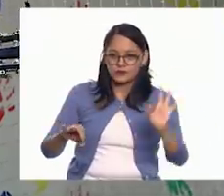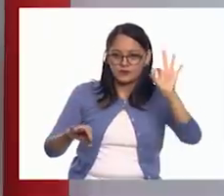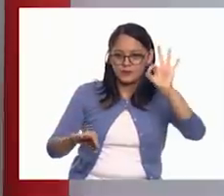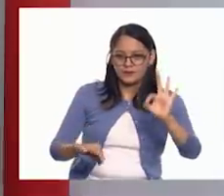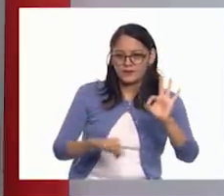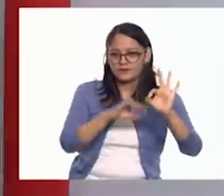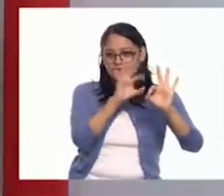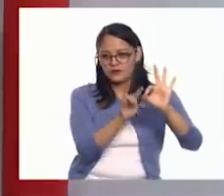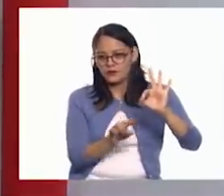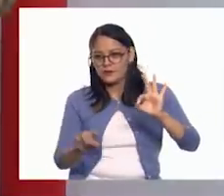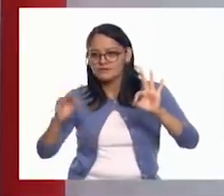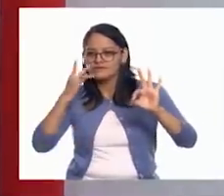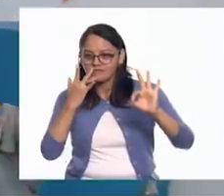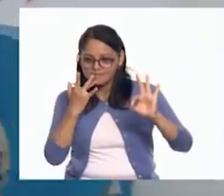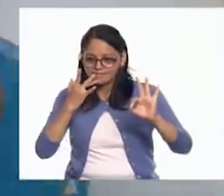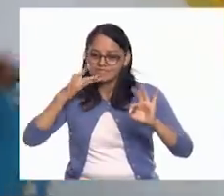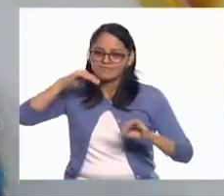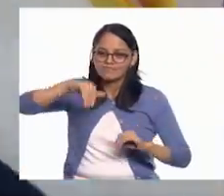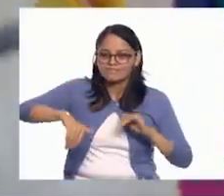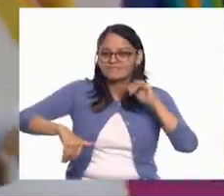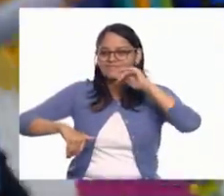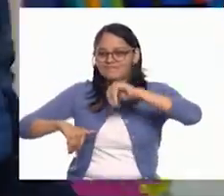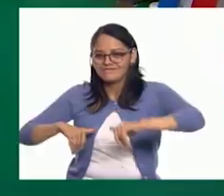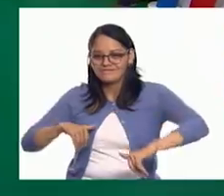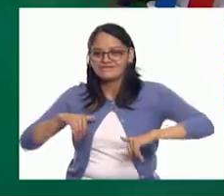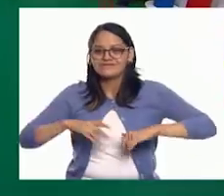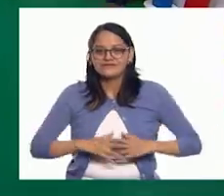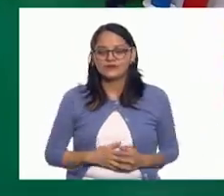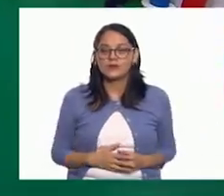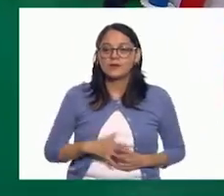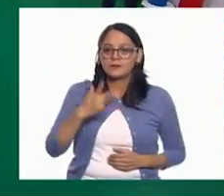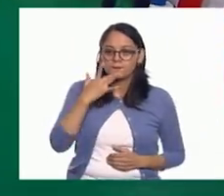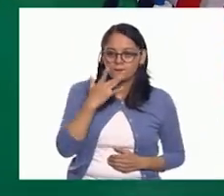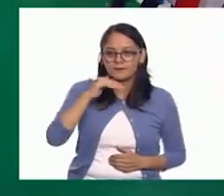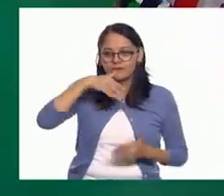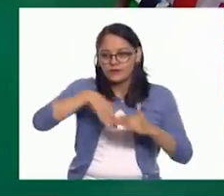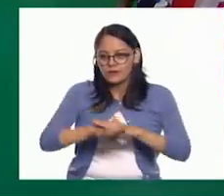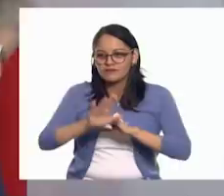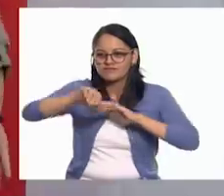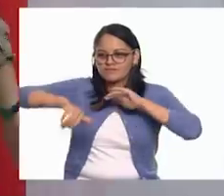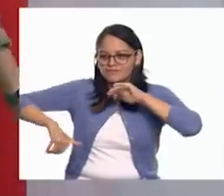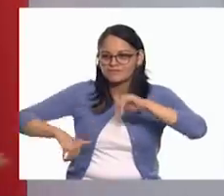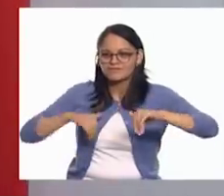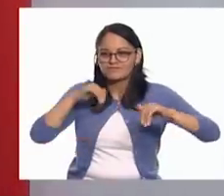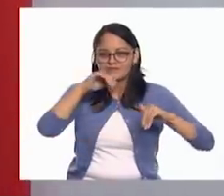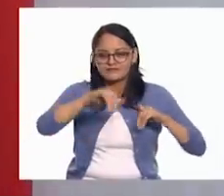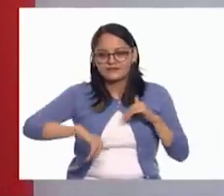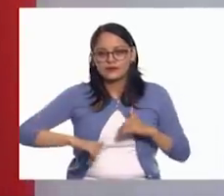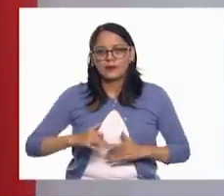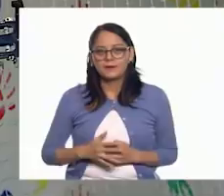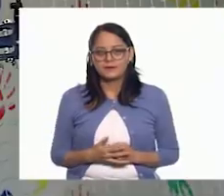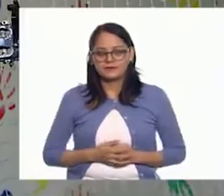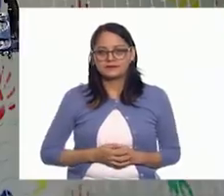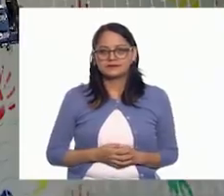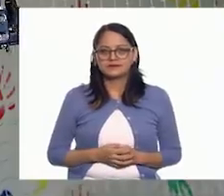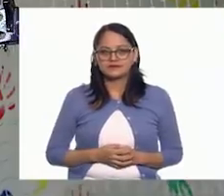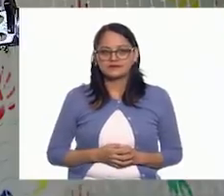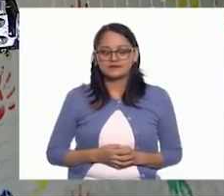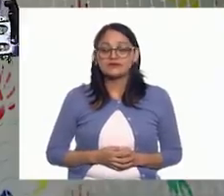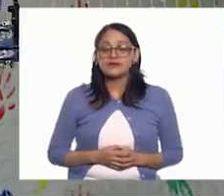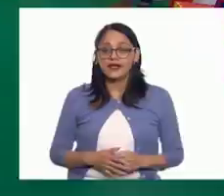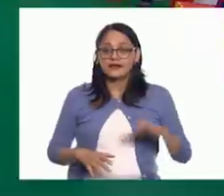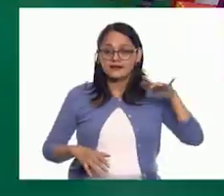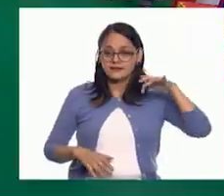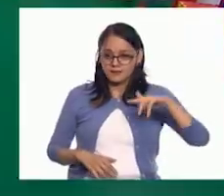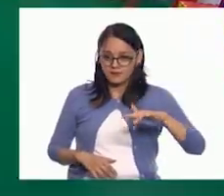el mosquito a la rana. Y la rana va al agua y se echa a nadar. La rana va al agua y se echa a nadar. Cuando